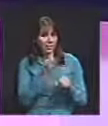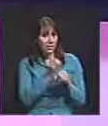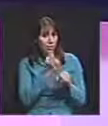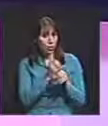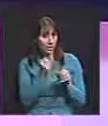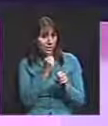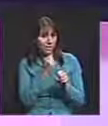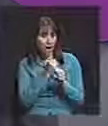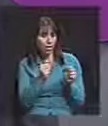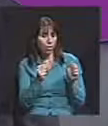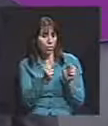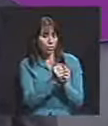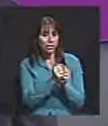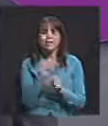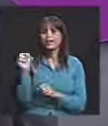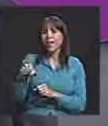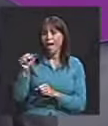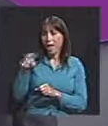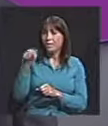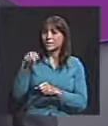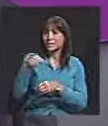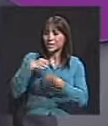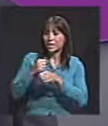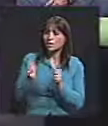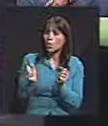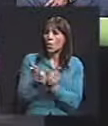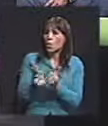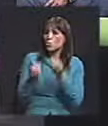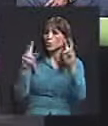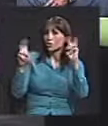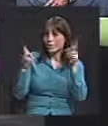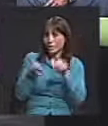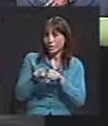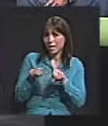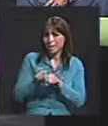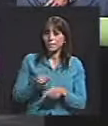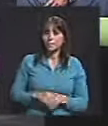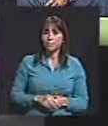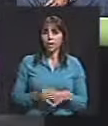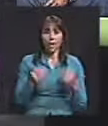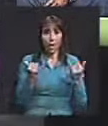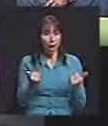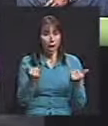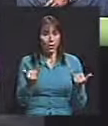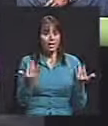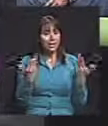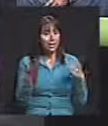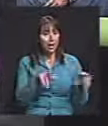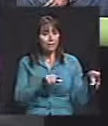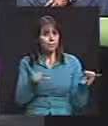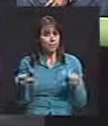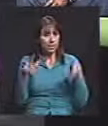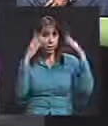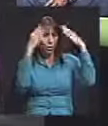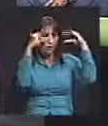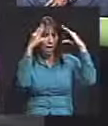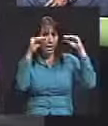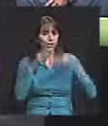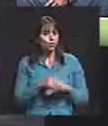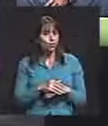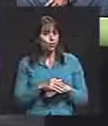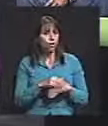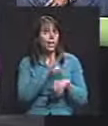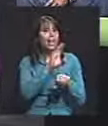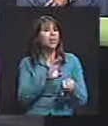así se ha hecho con otros muchos temas también. Ahora, ya que tenemos los datos ya listos, desde el